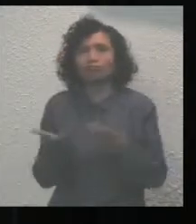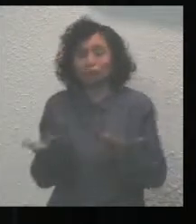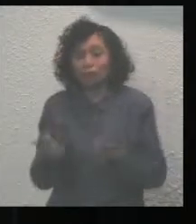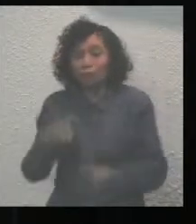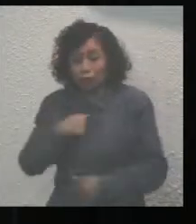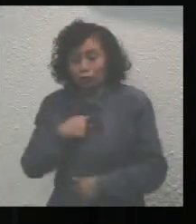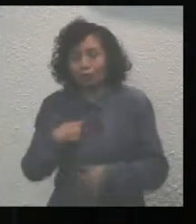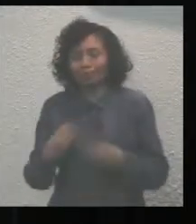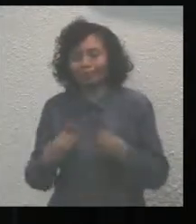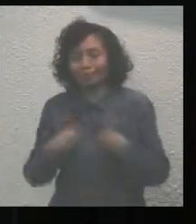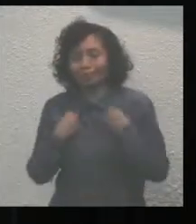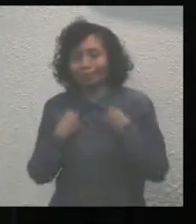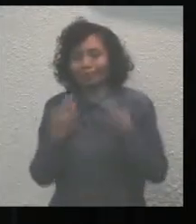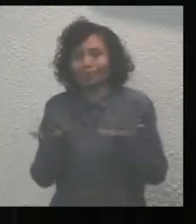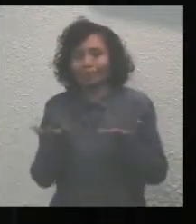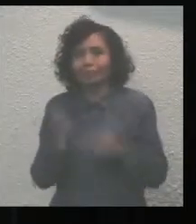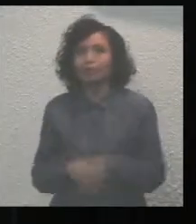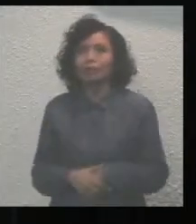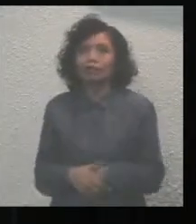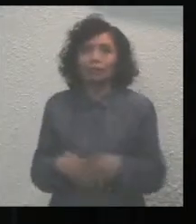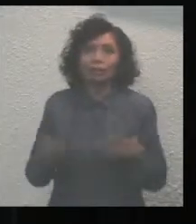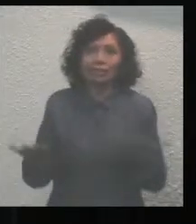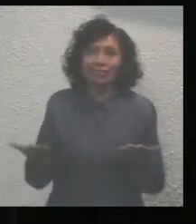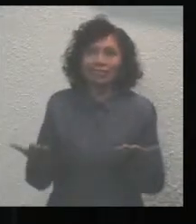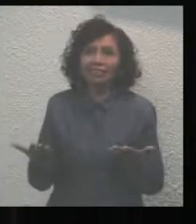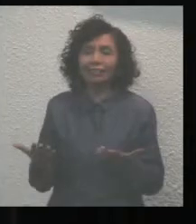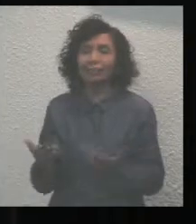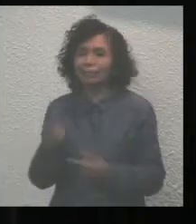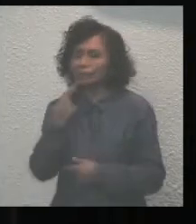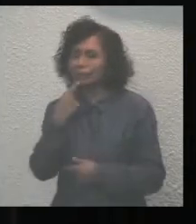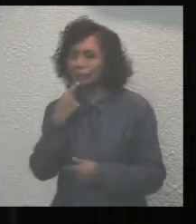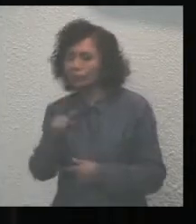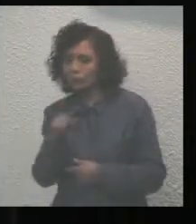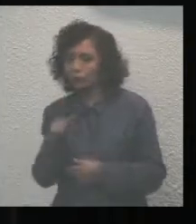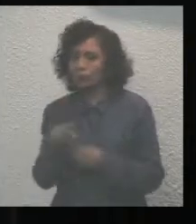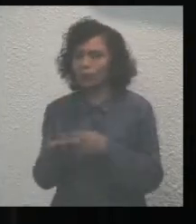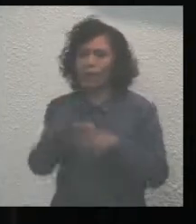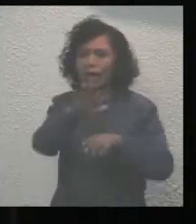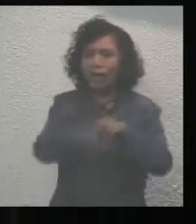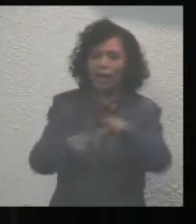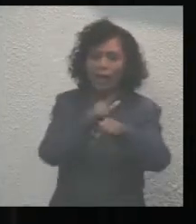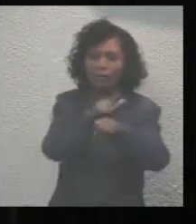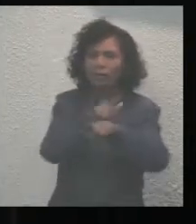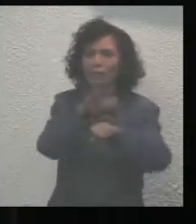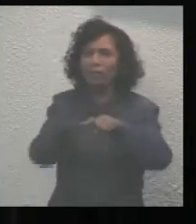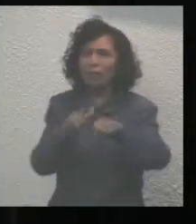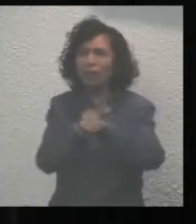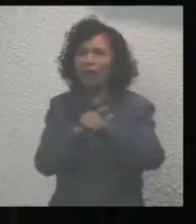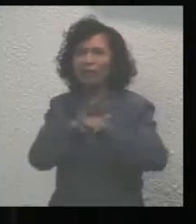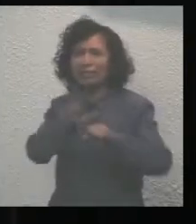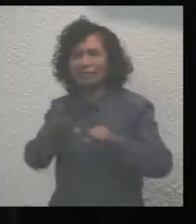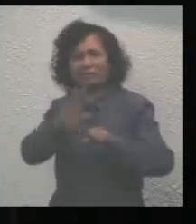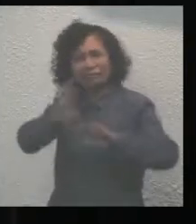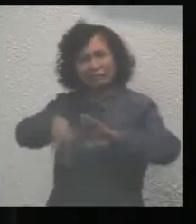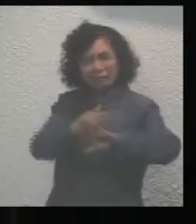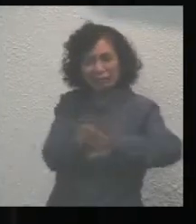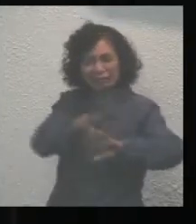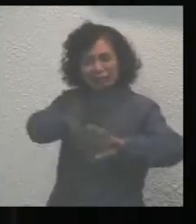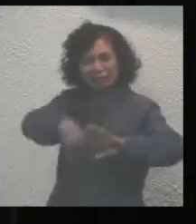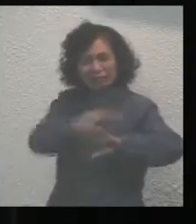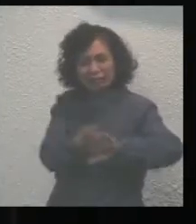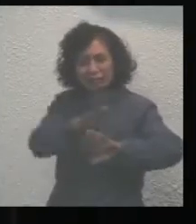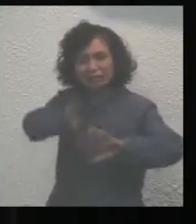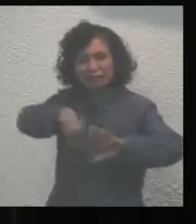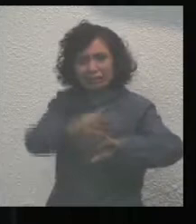viví. Ni qué decir del rezago en denuncias de maltrato animal que siguen acumulándose, impunes e ignoradas,